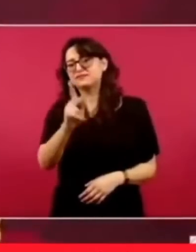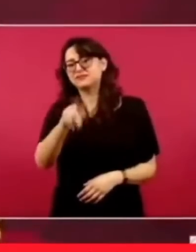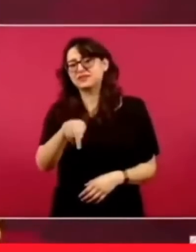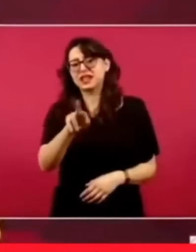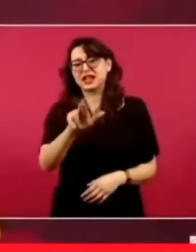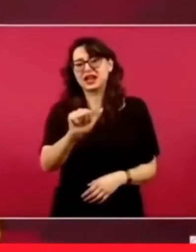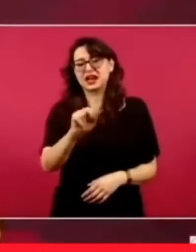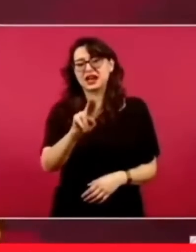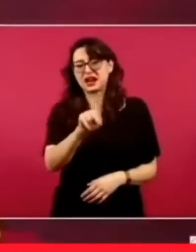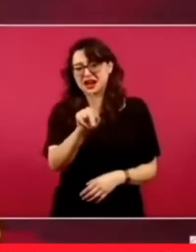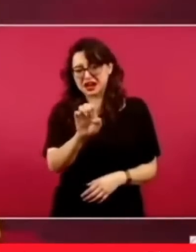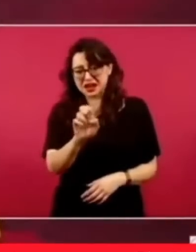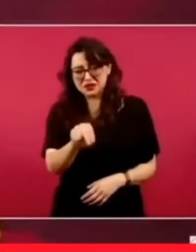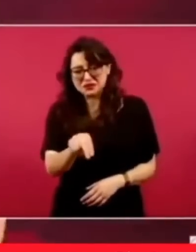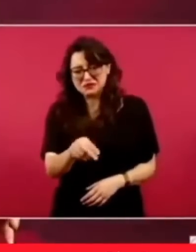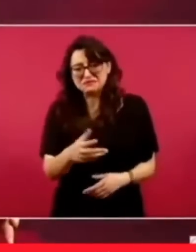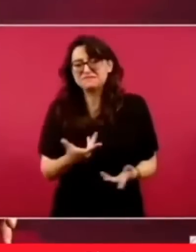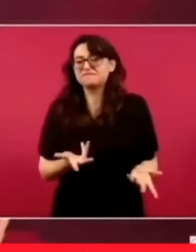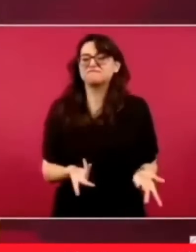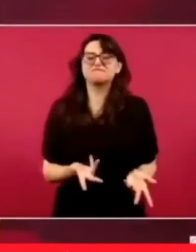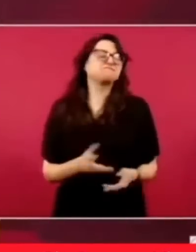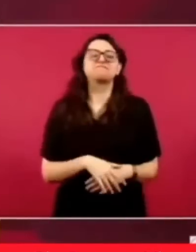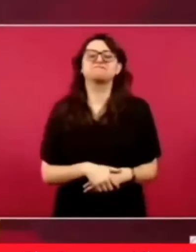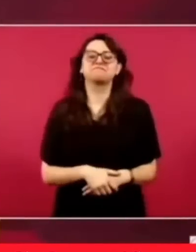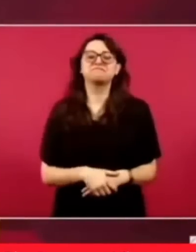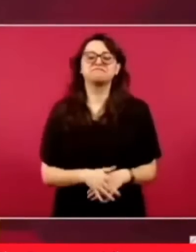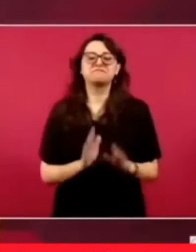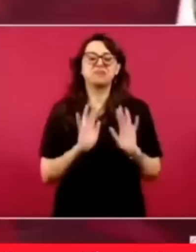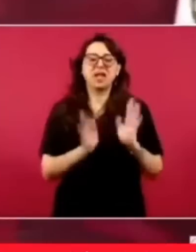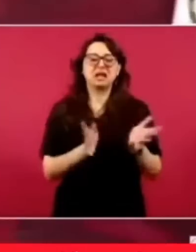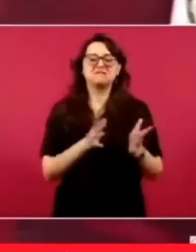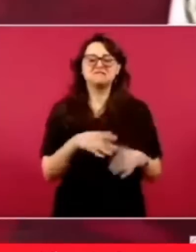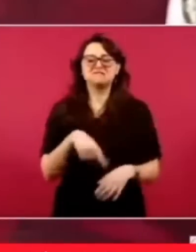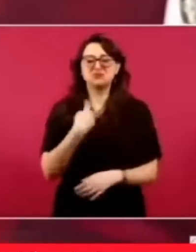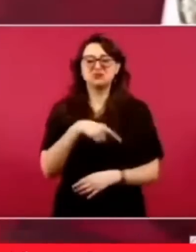Es para decirle, sigan su camino.